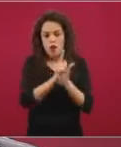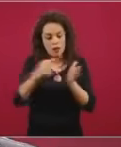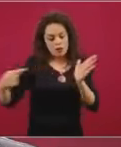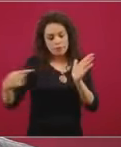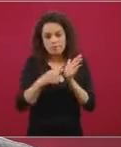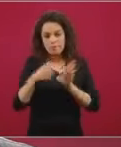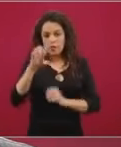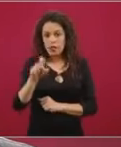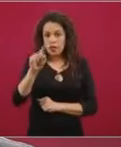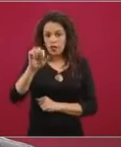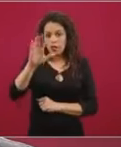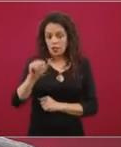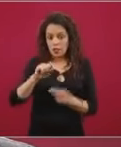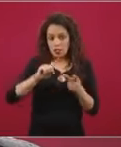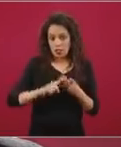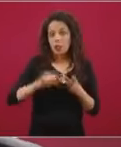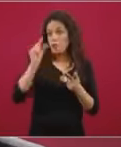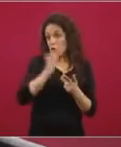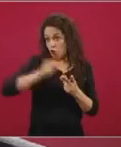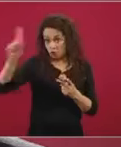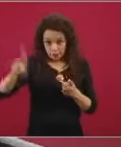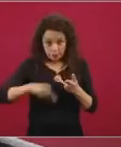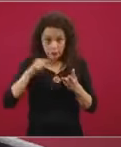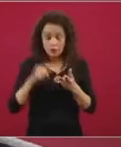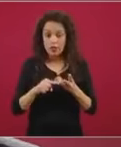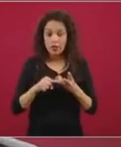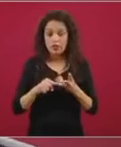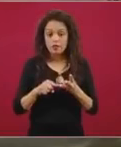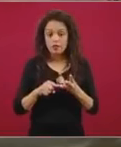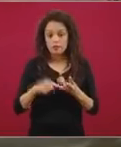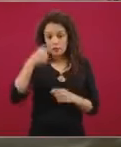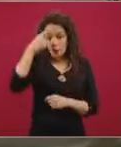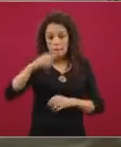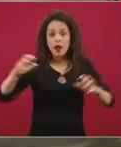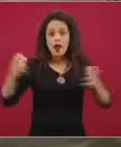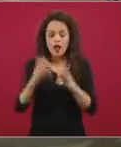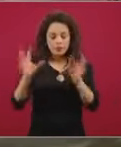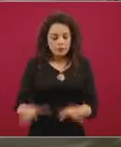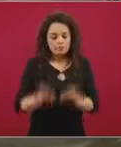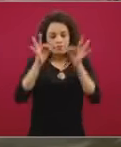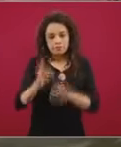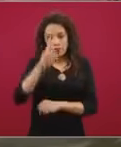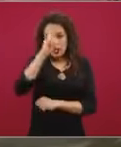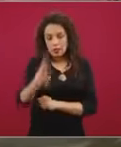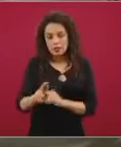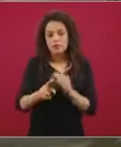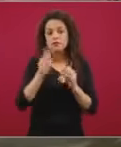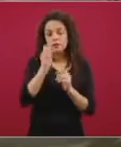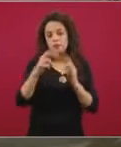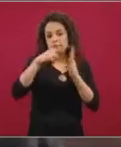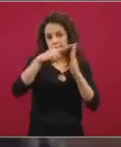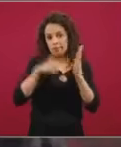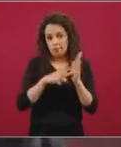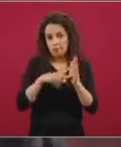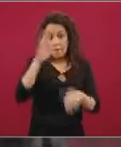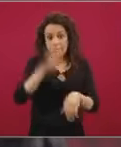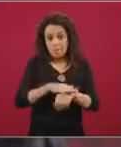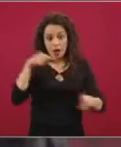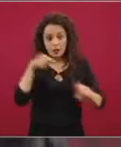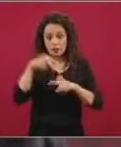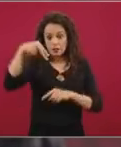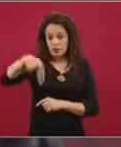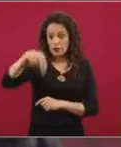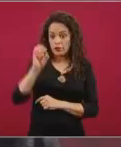ética, que sea profesional, que cumpla, haga cumplir la reglamentación, en particular esta norma, que esta